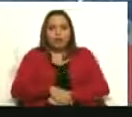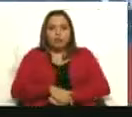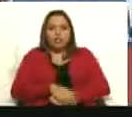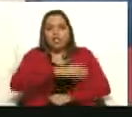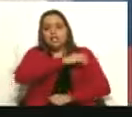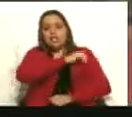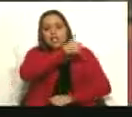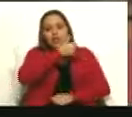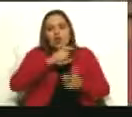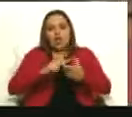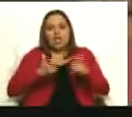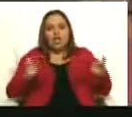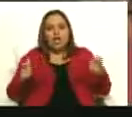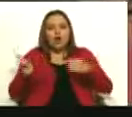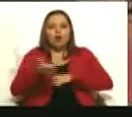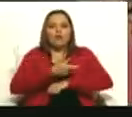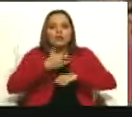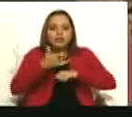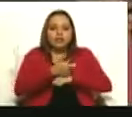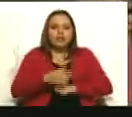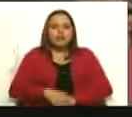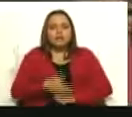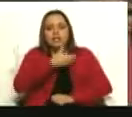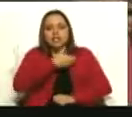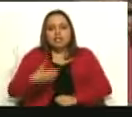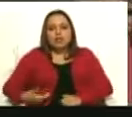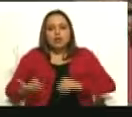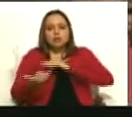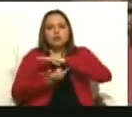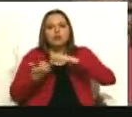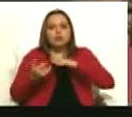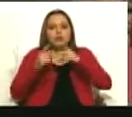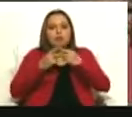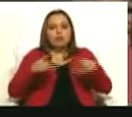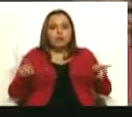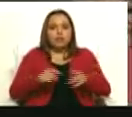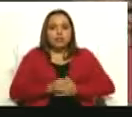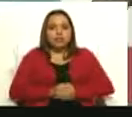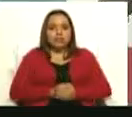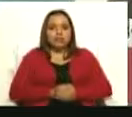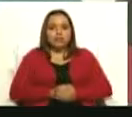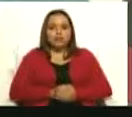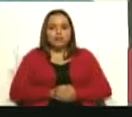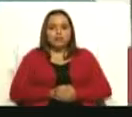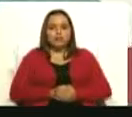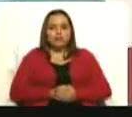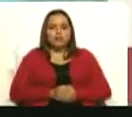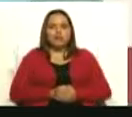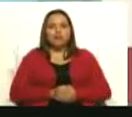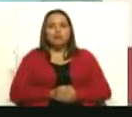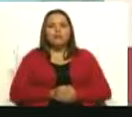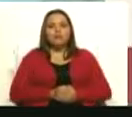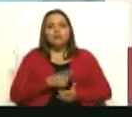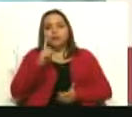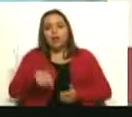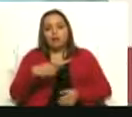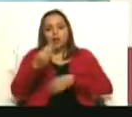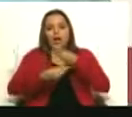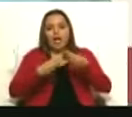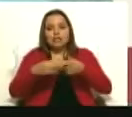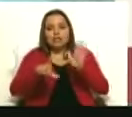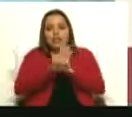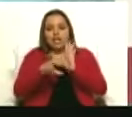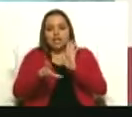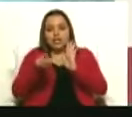directores generales de la gobernación, presidentes de institutos públicos y autónomos, a los legisladores de